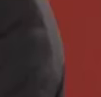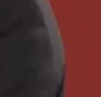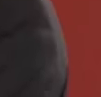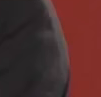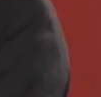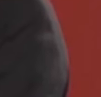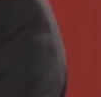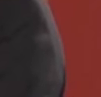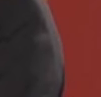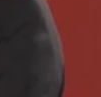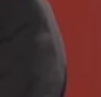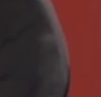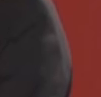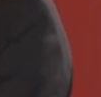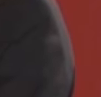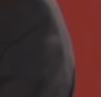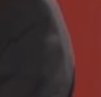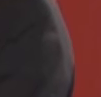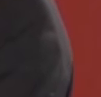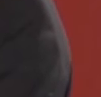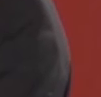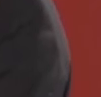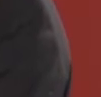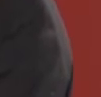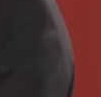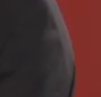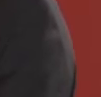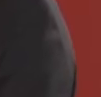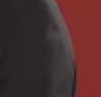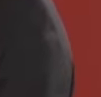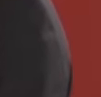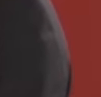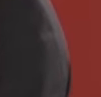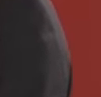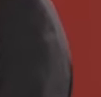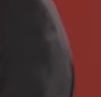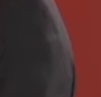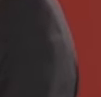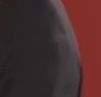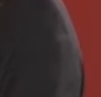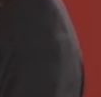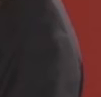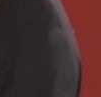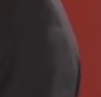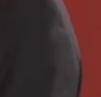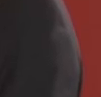125.498 son multigrado. Dentro de las escuelas públicas,